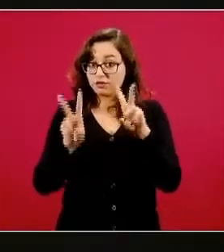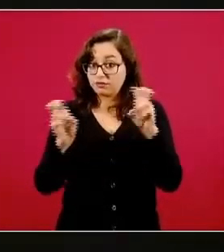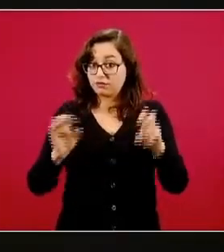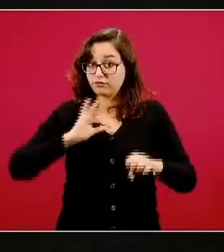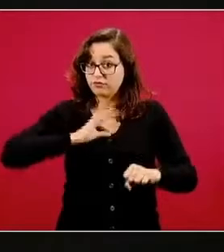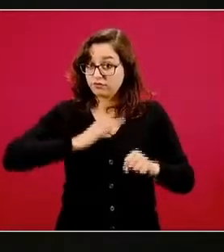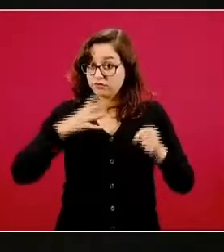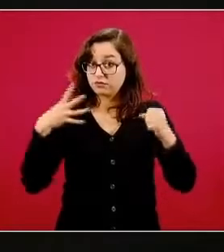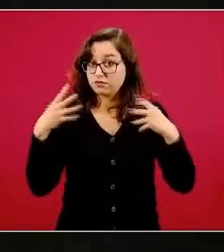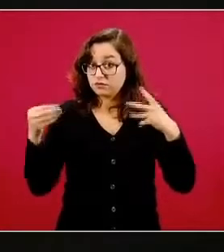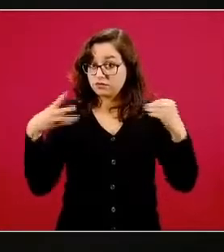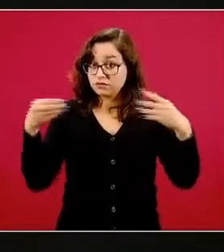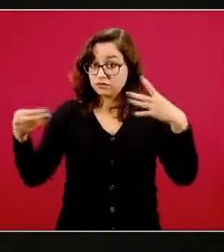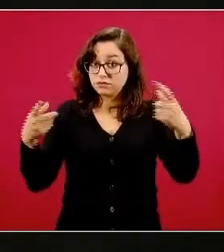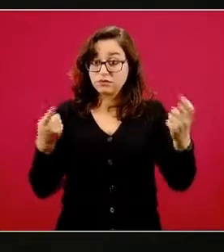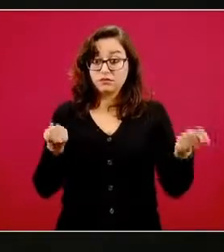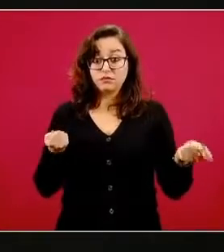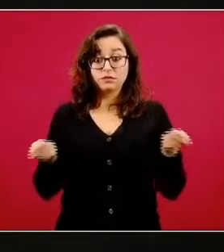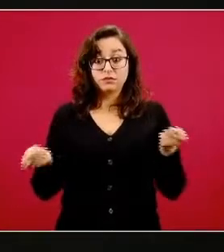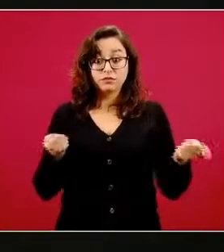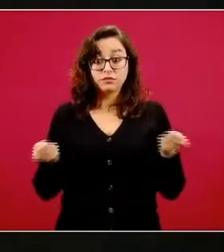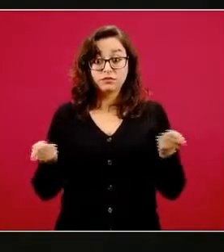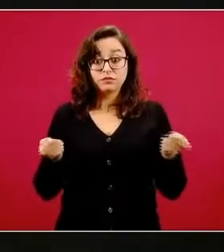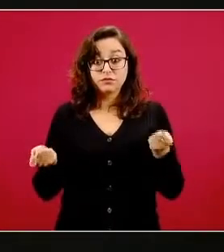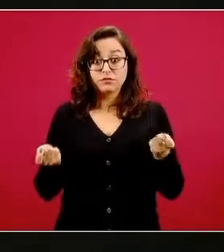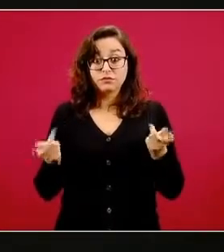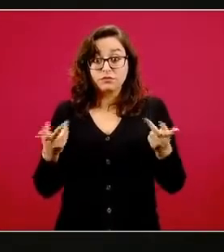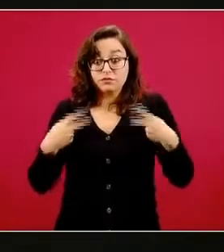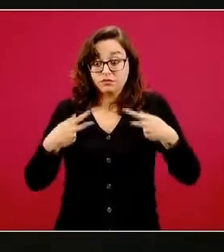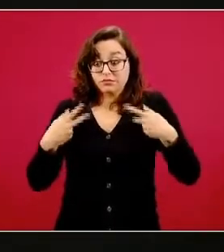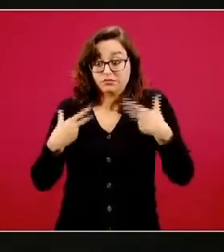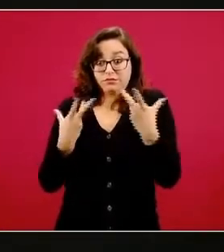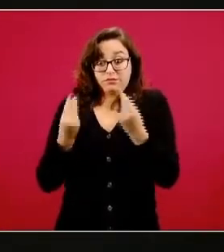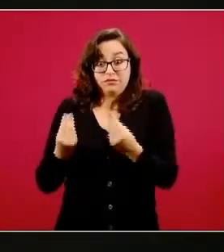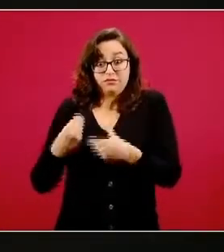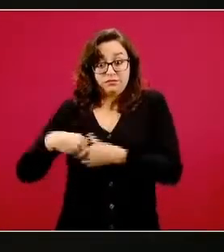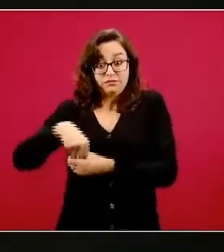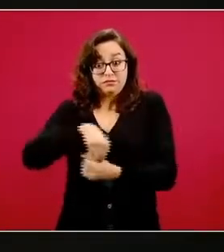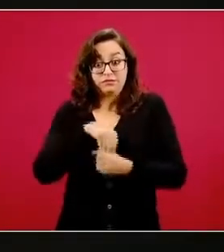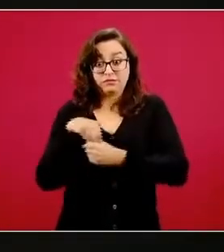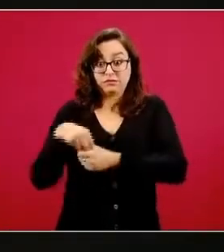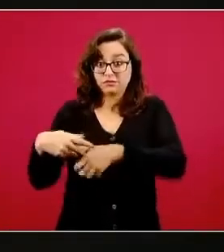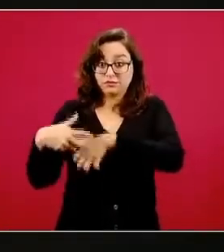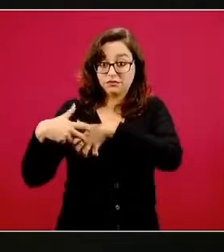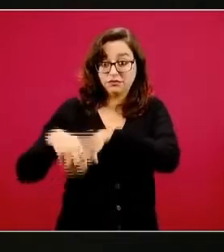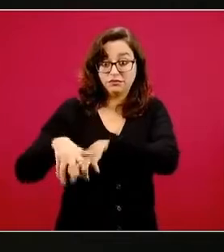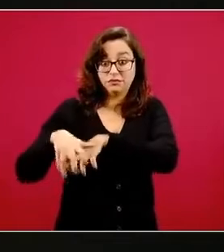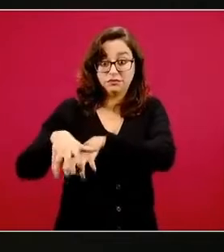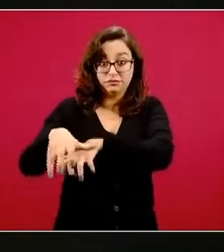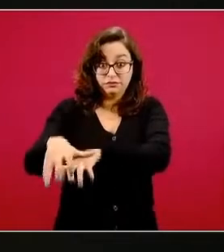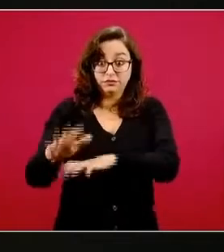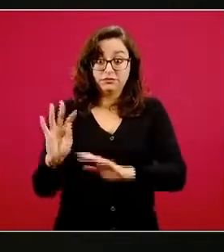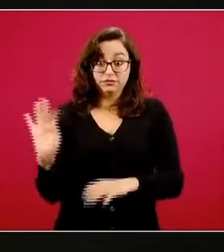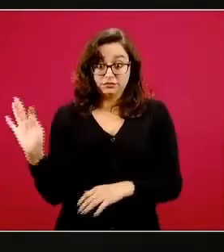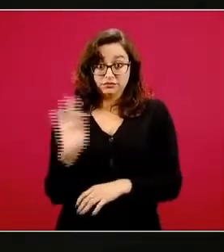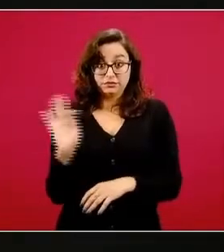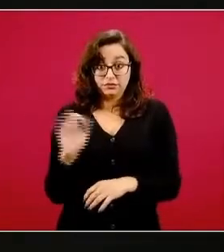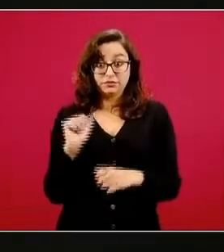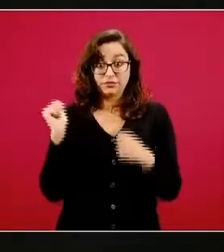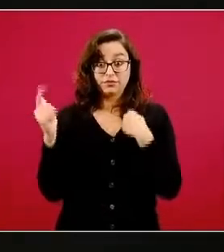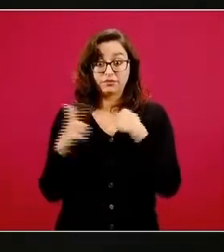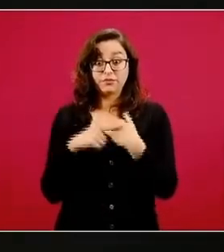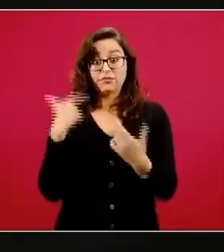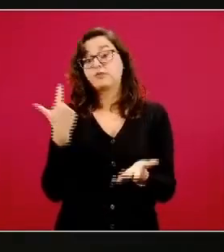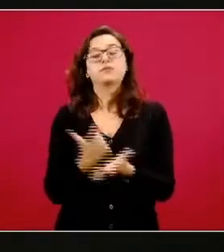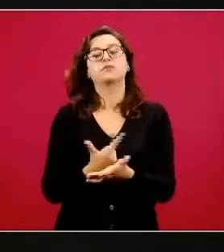epidemia, o si la concentración de personas tan concurrida y tan seguida podría tener